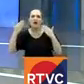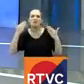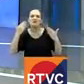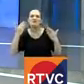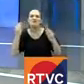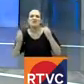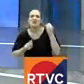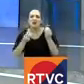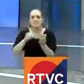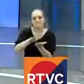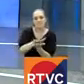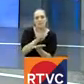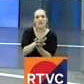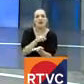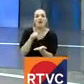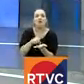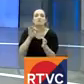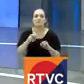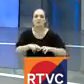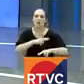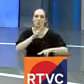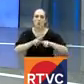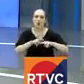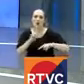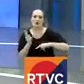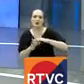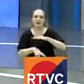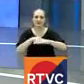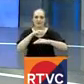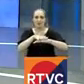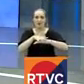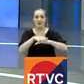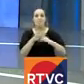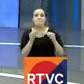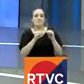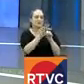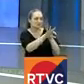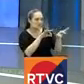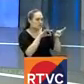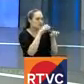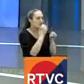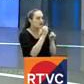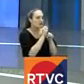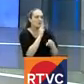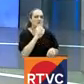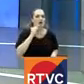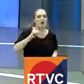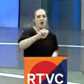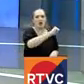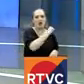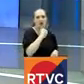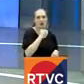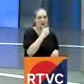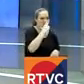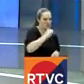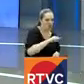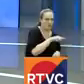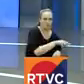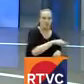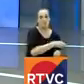hacer papel ecológico. Además, les están dando trabajo a madres cabeza de hogar y jóvenes. Muy atentos a esta